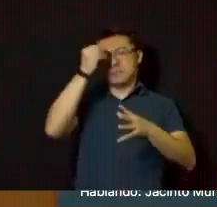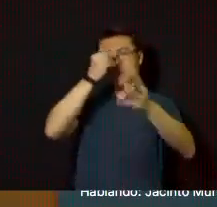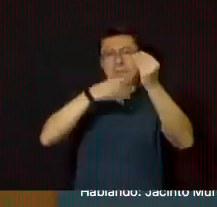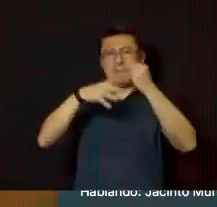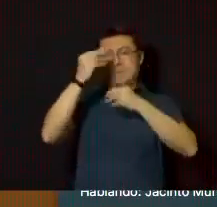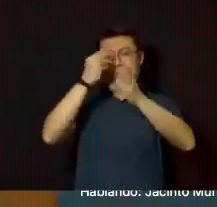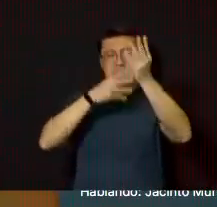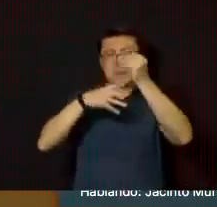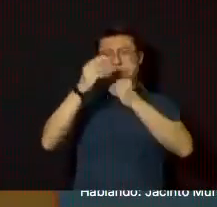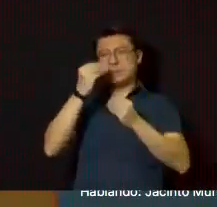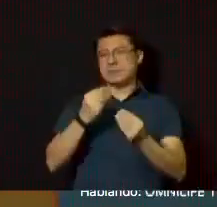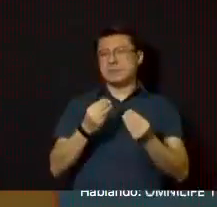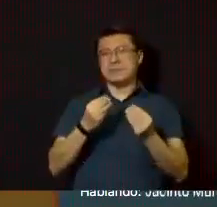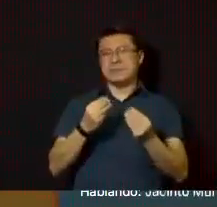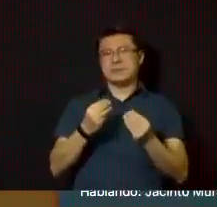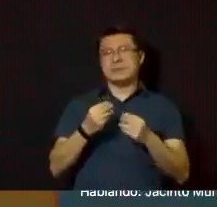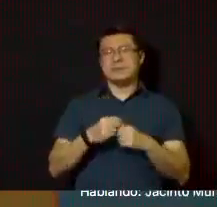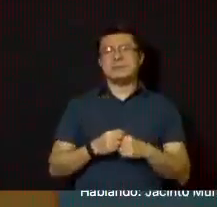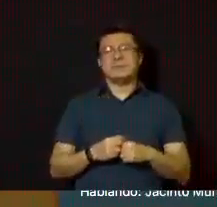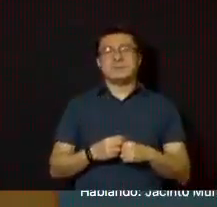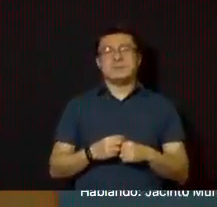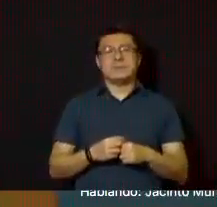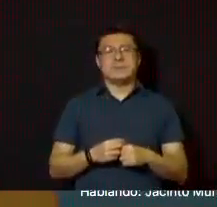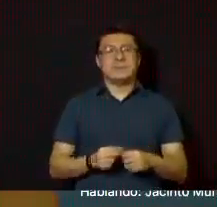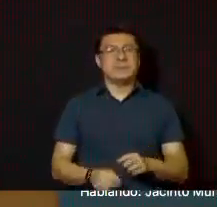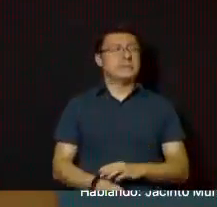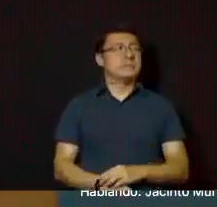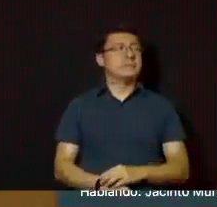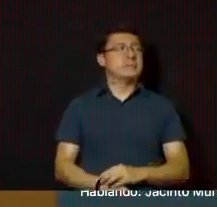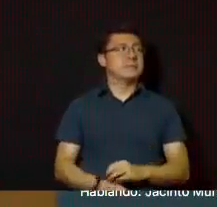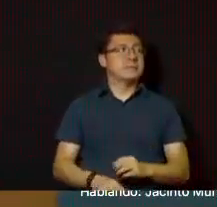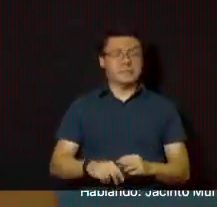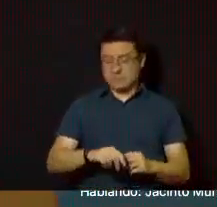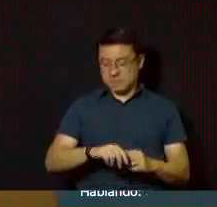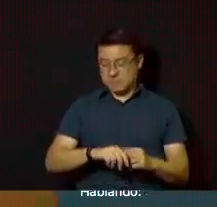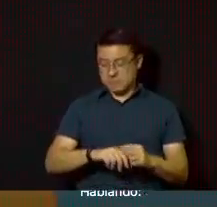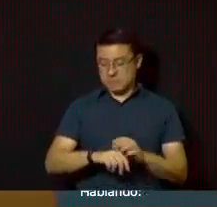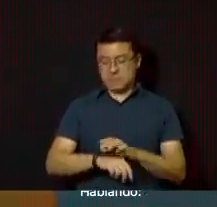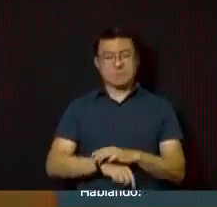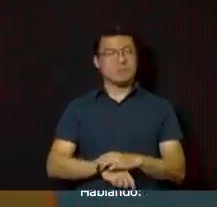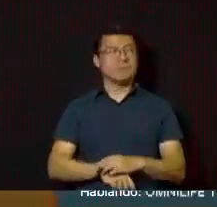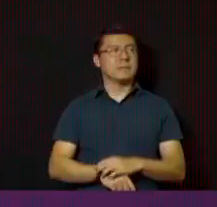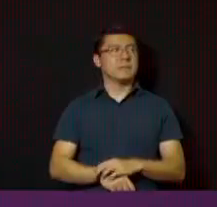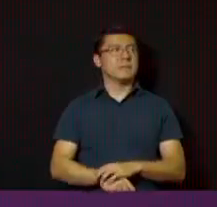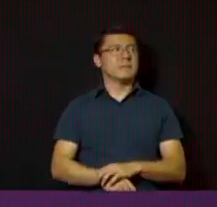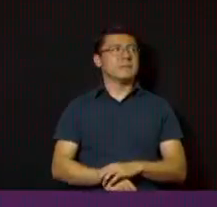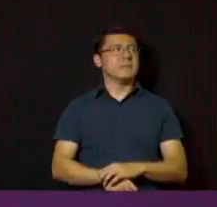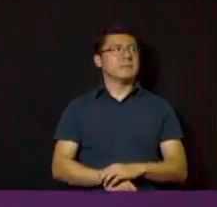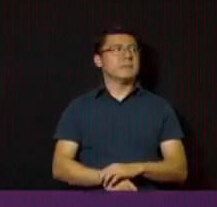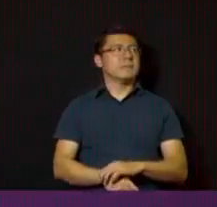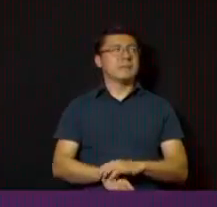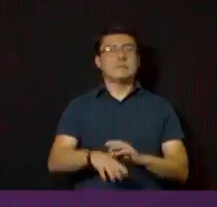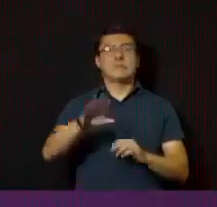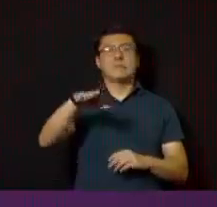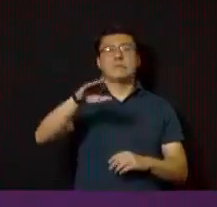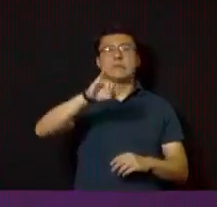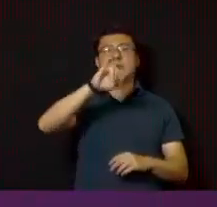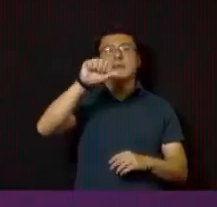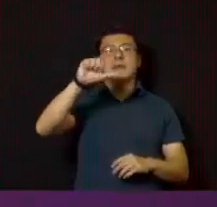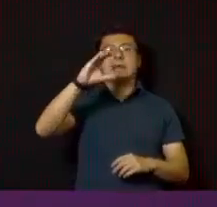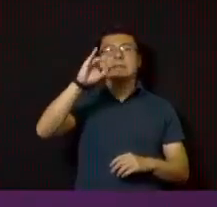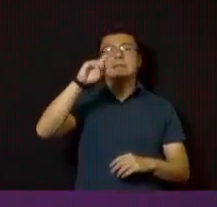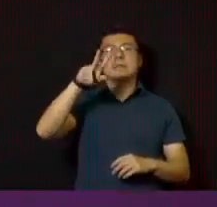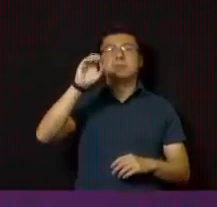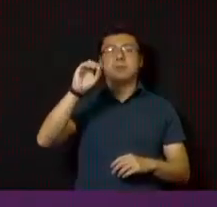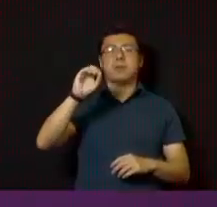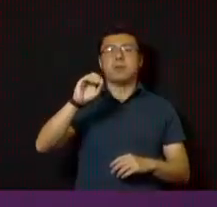mucho, sobre todo, de sanación. Sí, te escucho. Ah, qué bien. Oye, Jacinto, qué bueno. Hola, que te escuchamos. Mauri. Ya